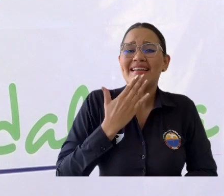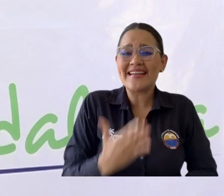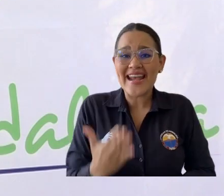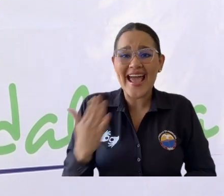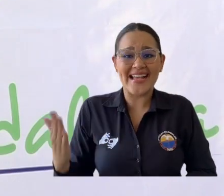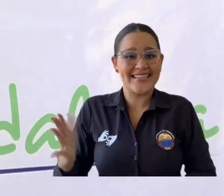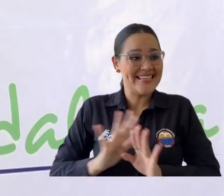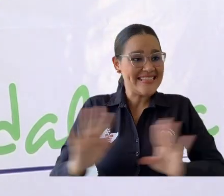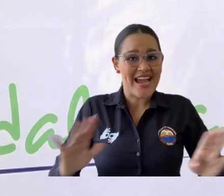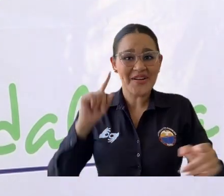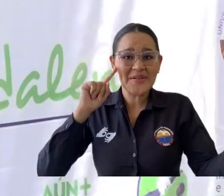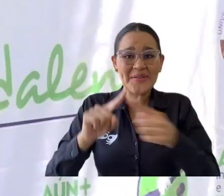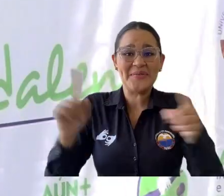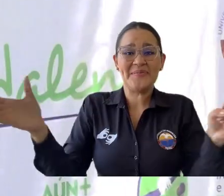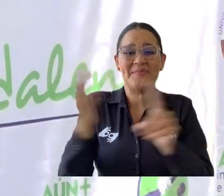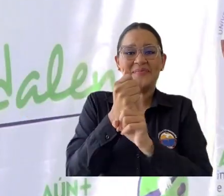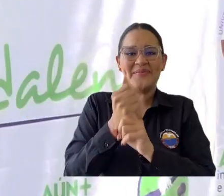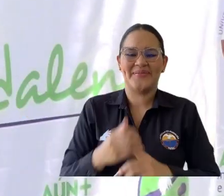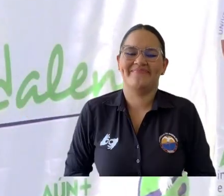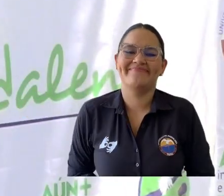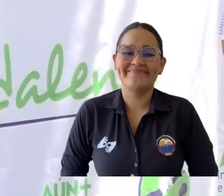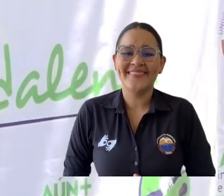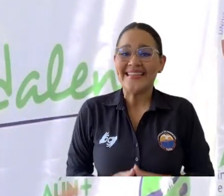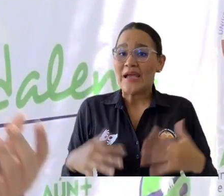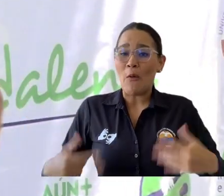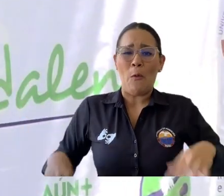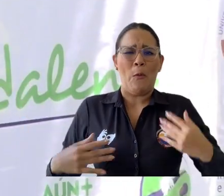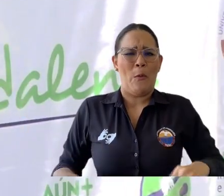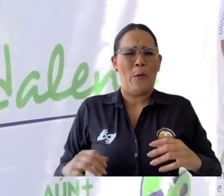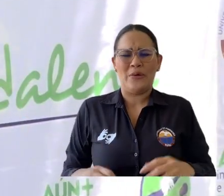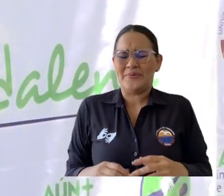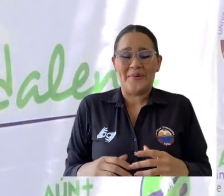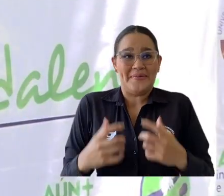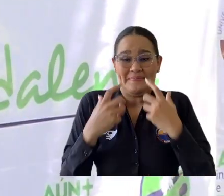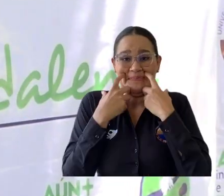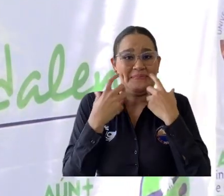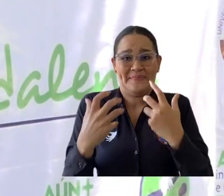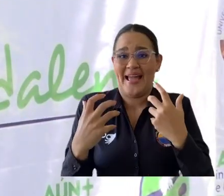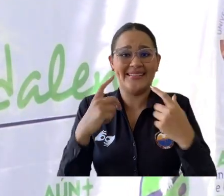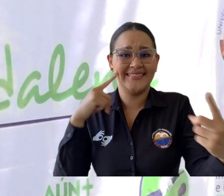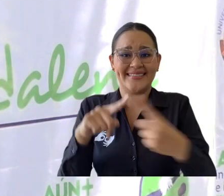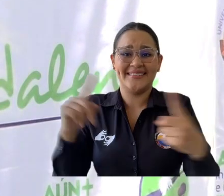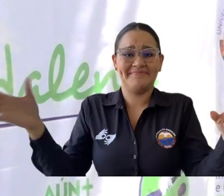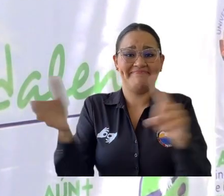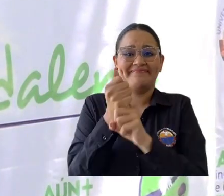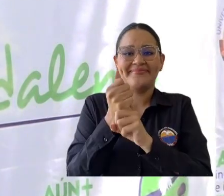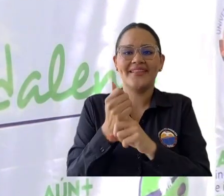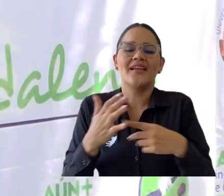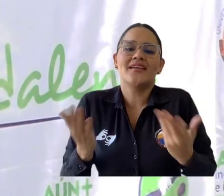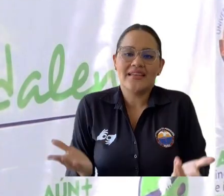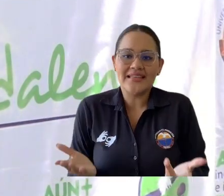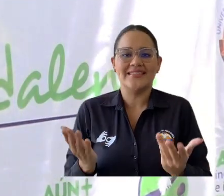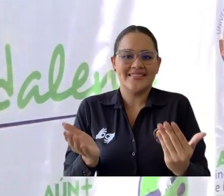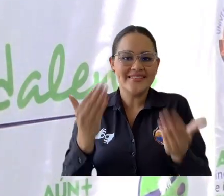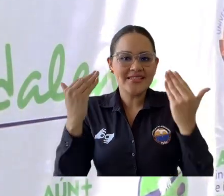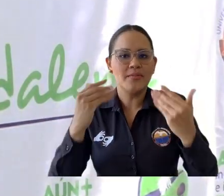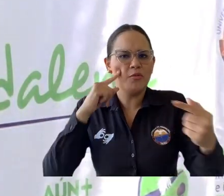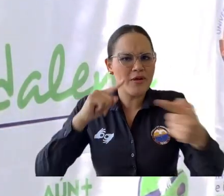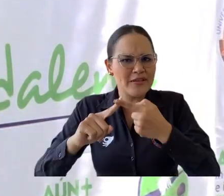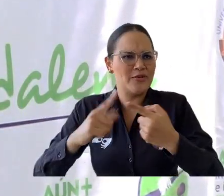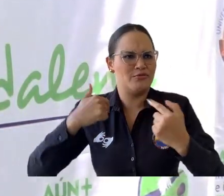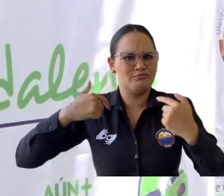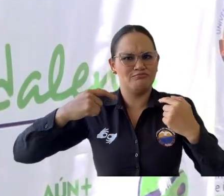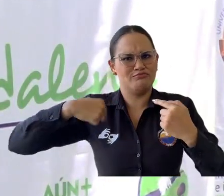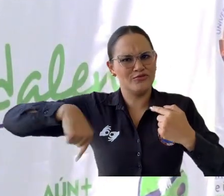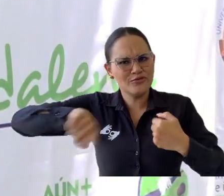2000 que vienen más atrás también lo cumplan. Un gran logro. Este título significa materializar todo el